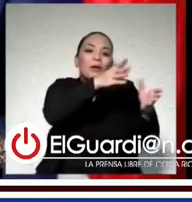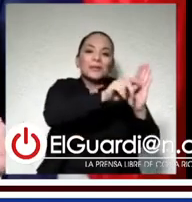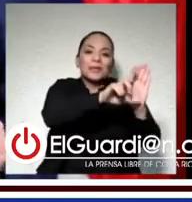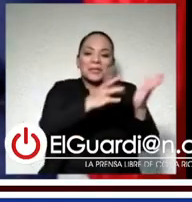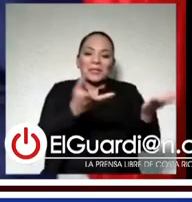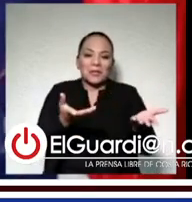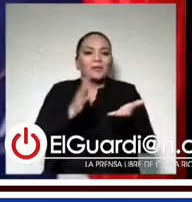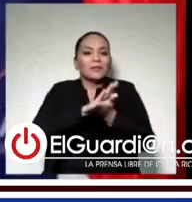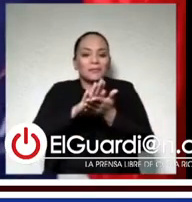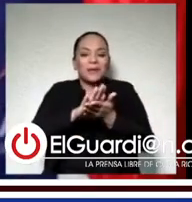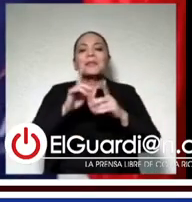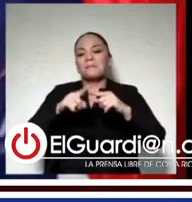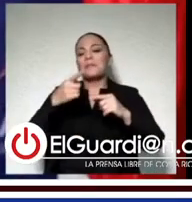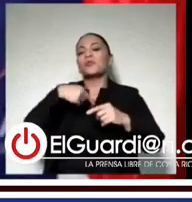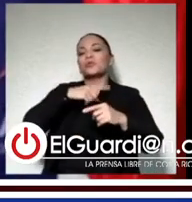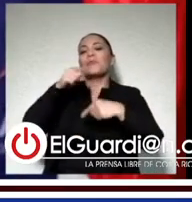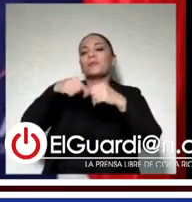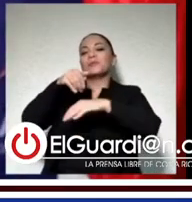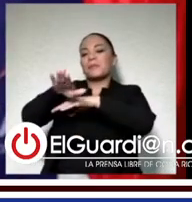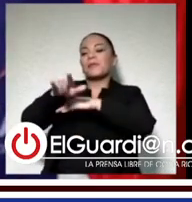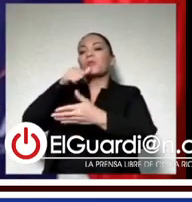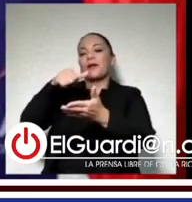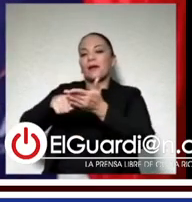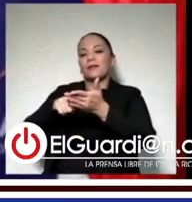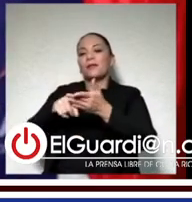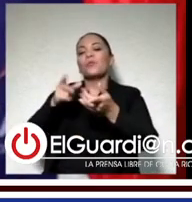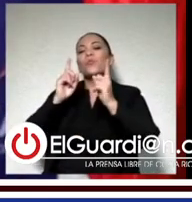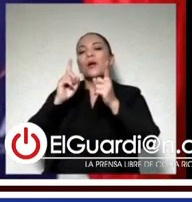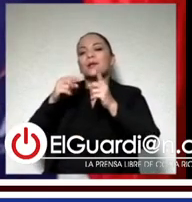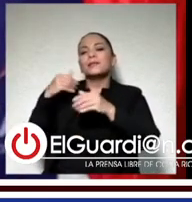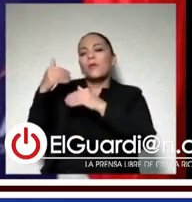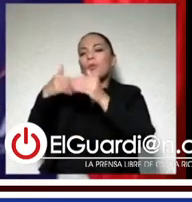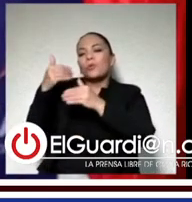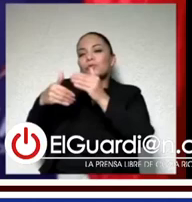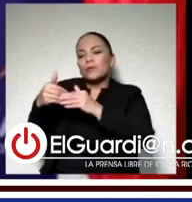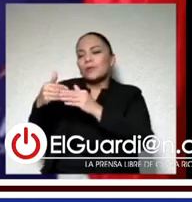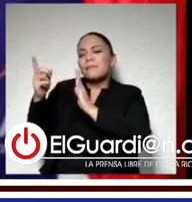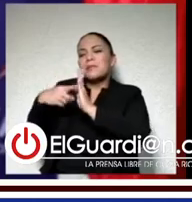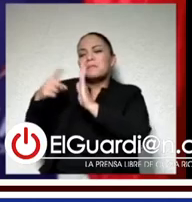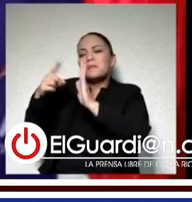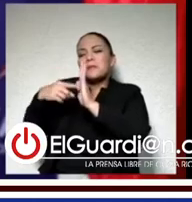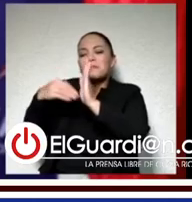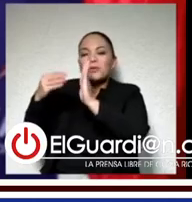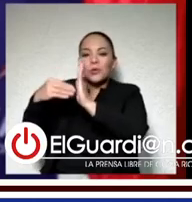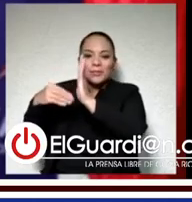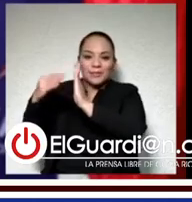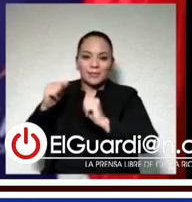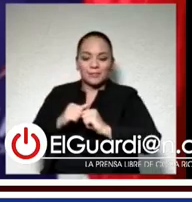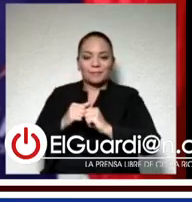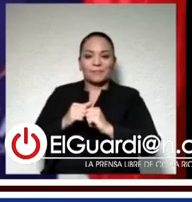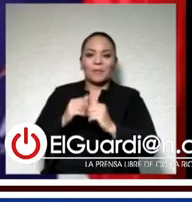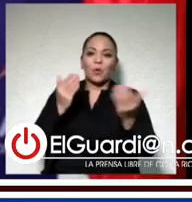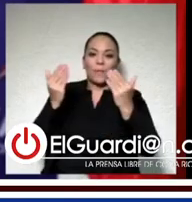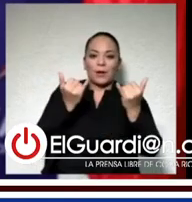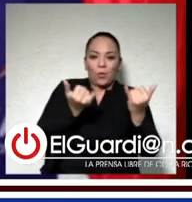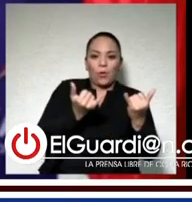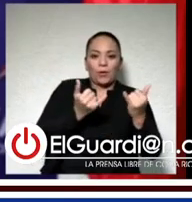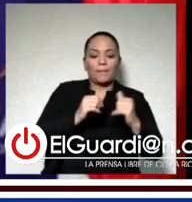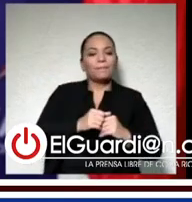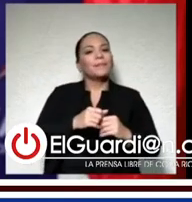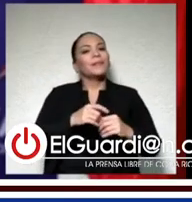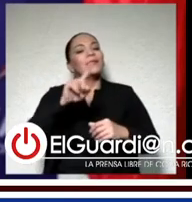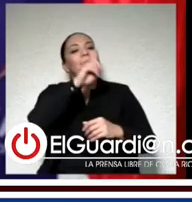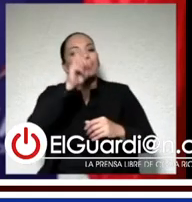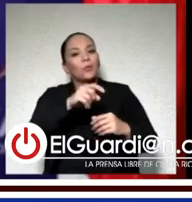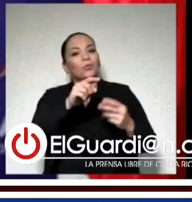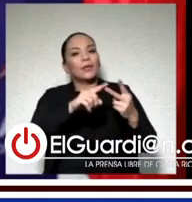una notita de cuál es la evolución de los miles de miles de miles de millones a los millones que estamos gastando nosotros. La pregunta también era, y